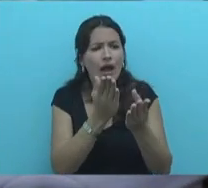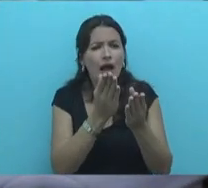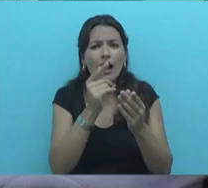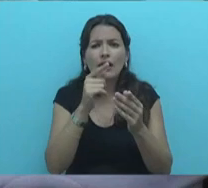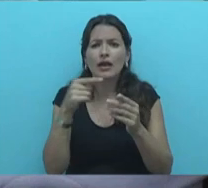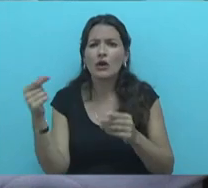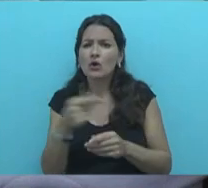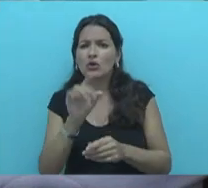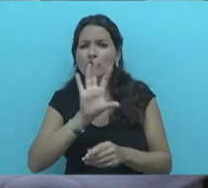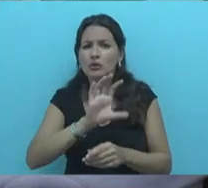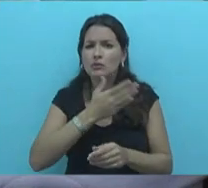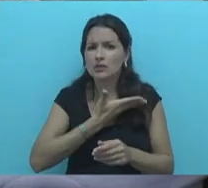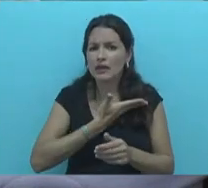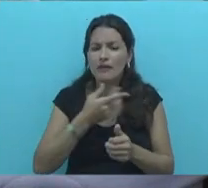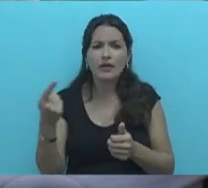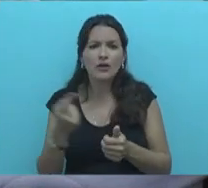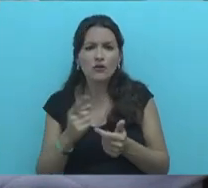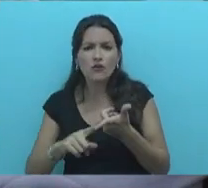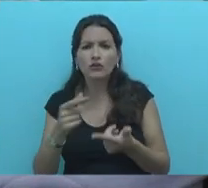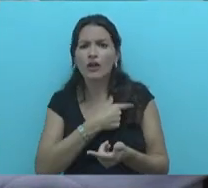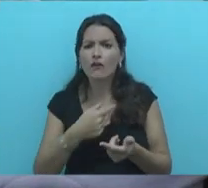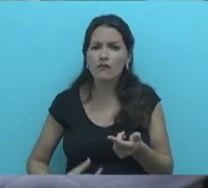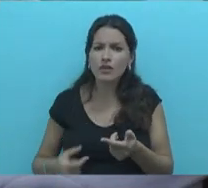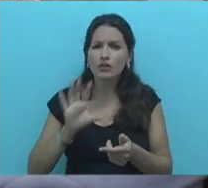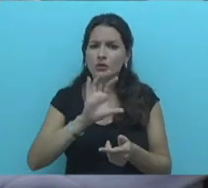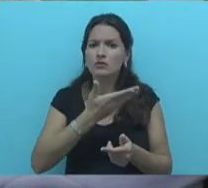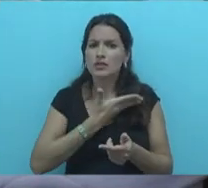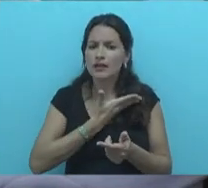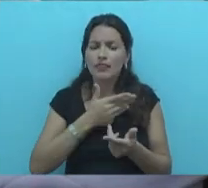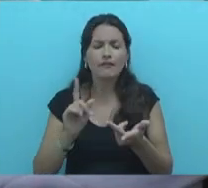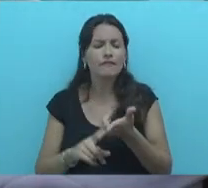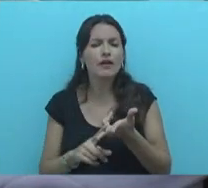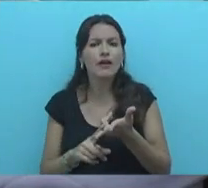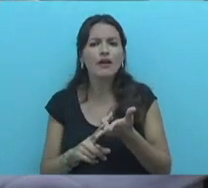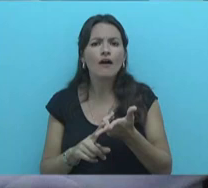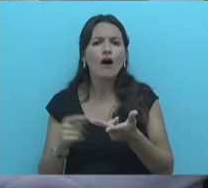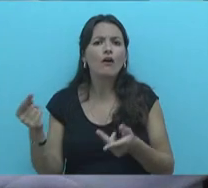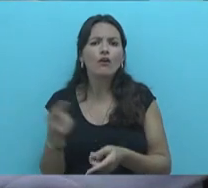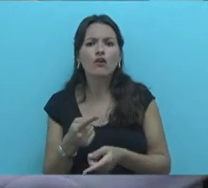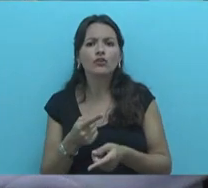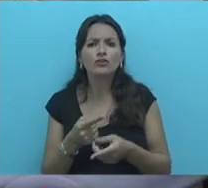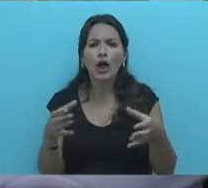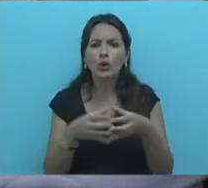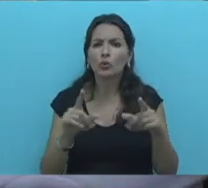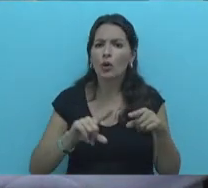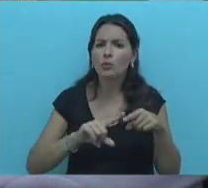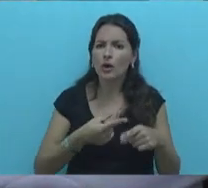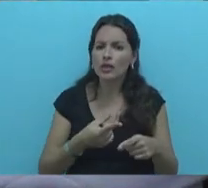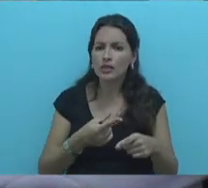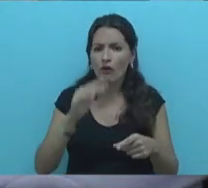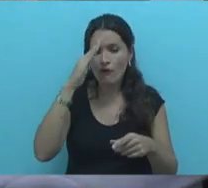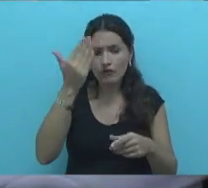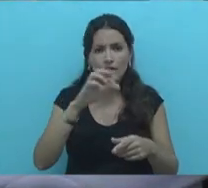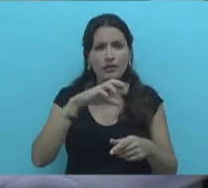Fe, al gobierno de la provincia de Santa Fe, a los candidatos del Frente Progresista. La verdad que no solo